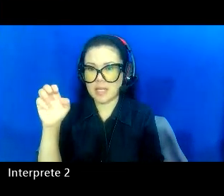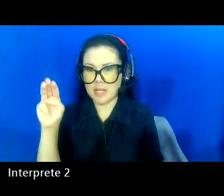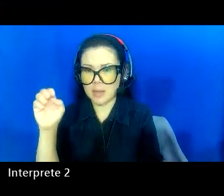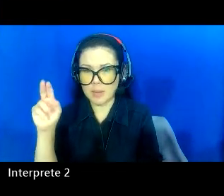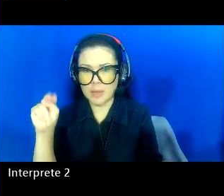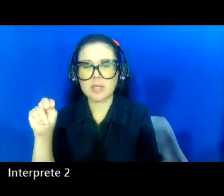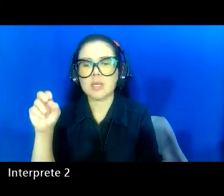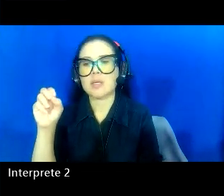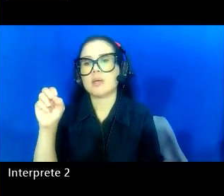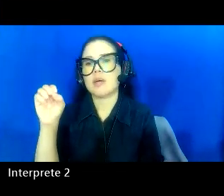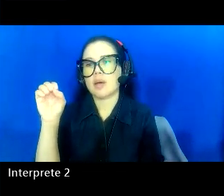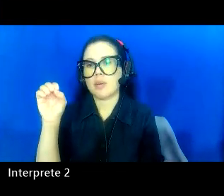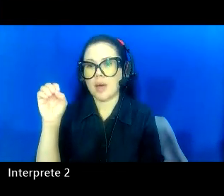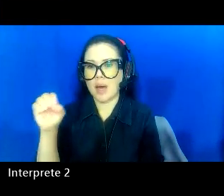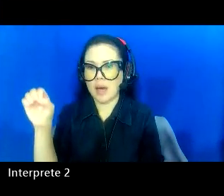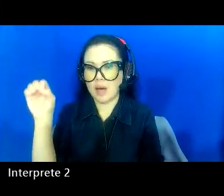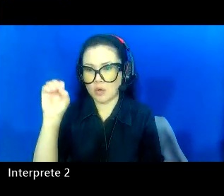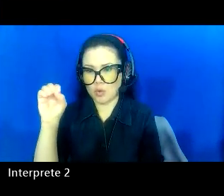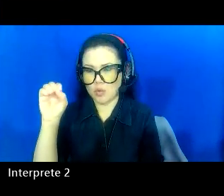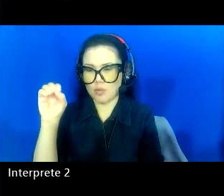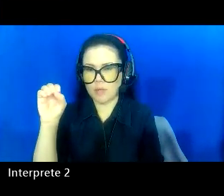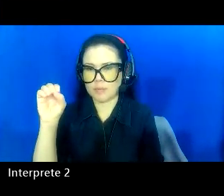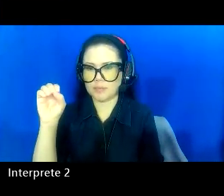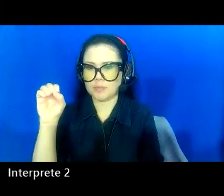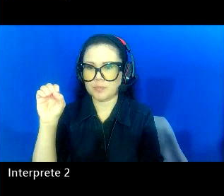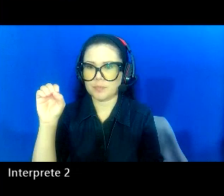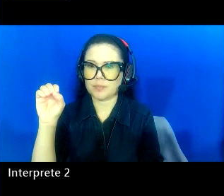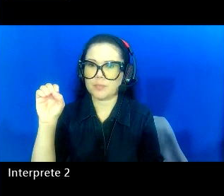opioidsettlementpr@saludpr.gov. Repito, al